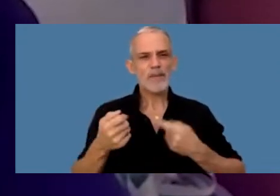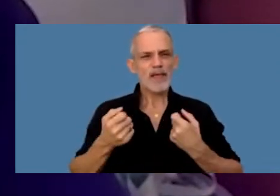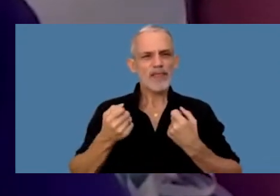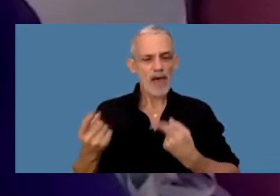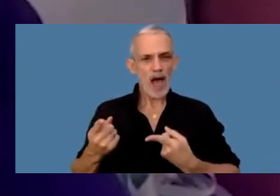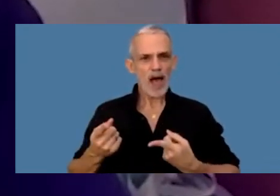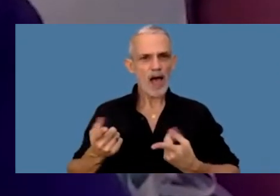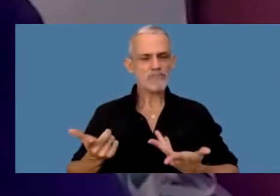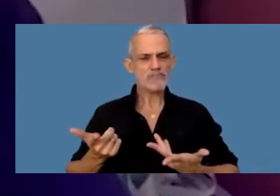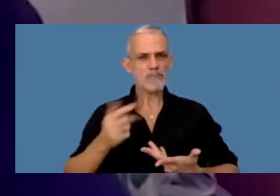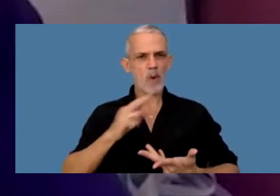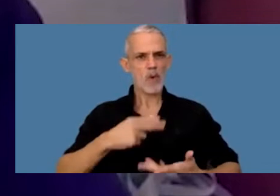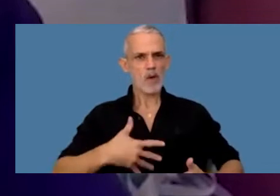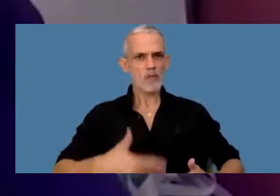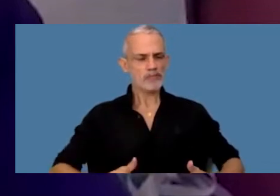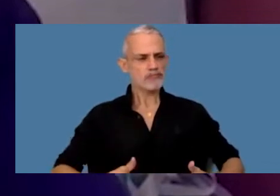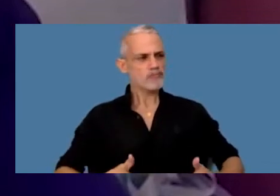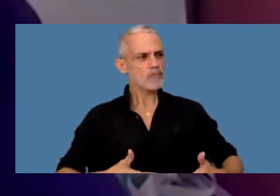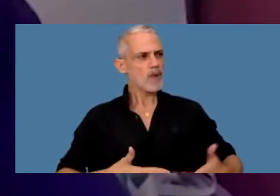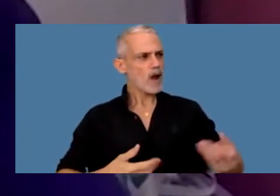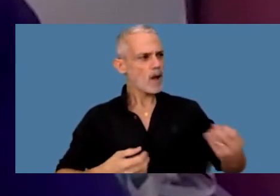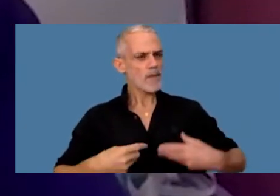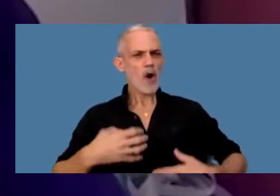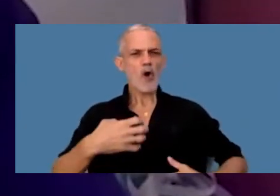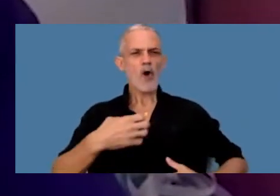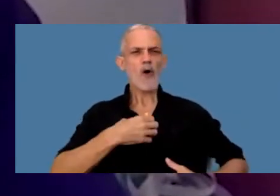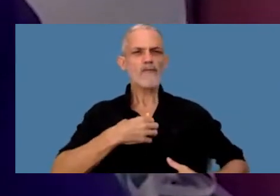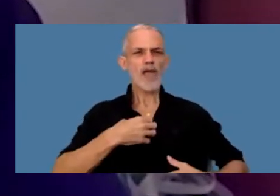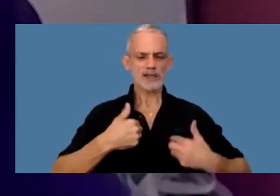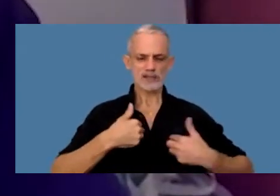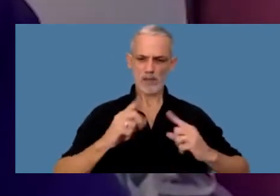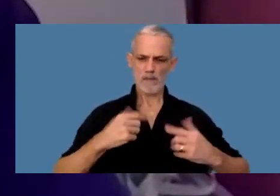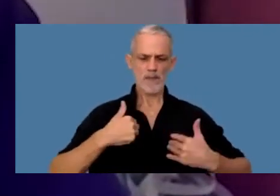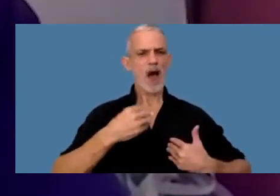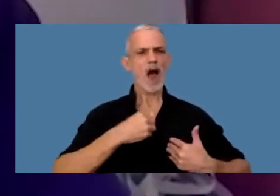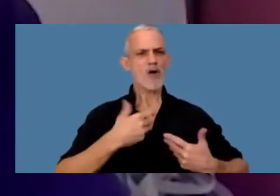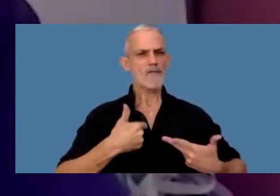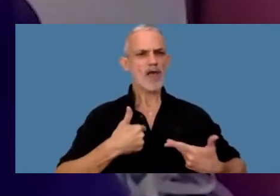ya sea la mamá, la abuela, la tía,